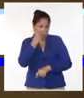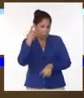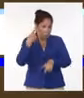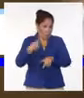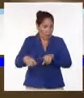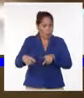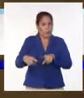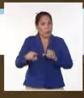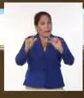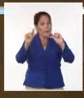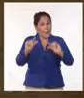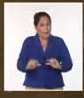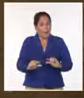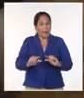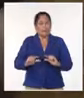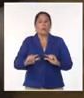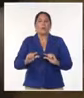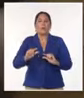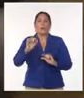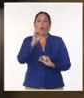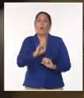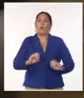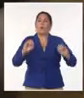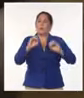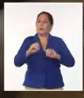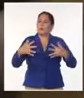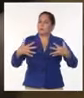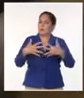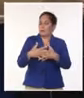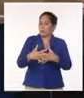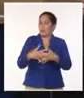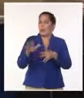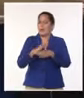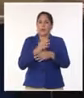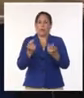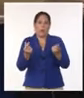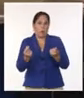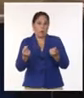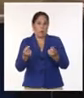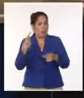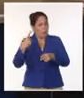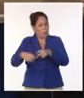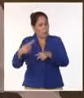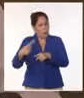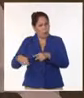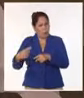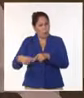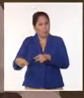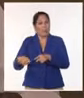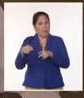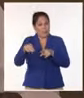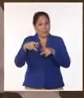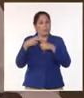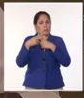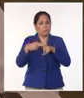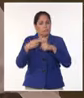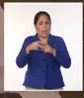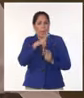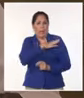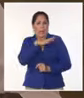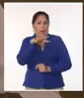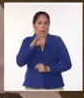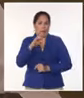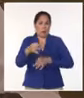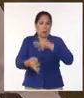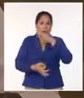del déficit fiscal, al ordenamiento de las relaciones entre los actores económicos, entre otras. Al respecto, Esteban Lasso significó